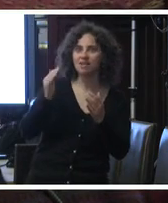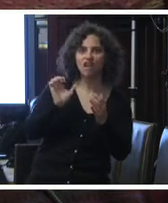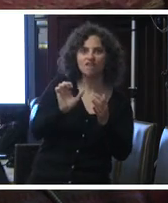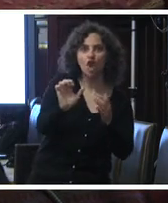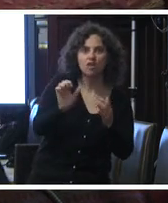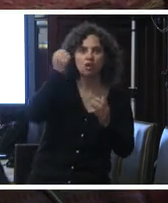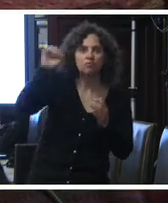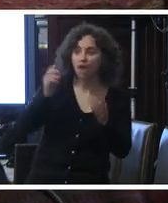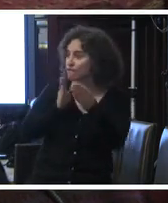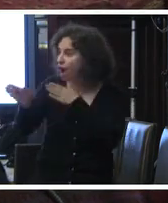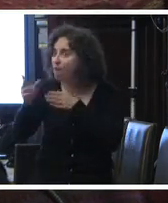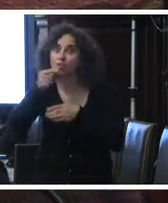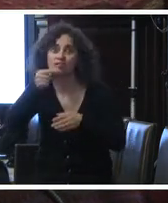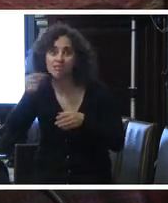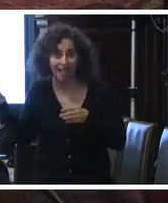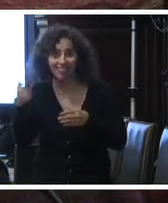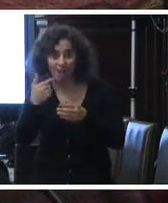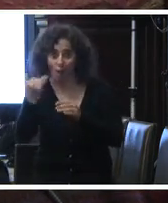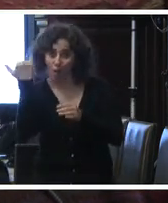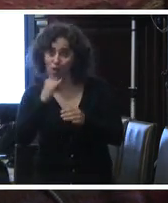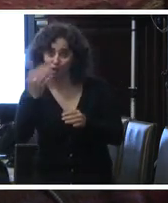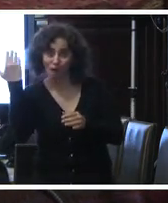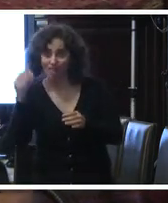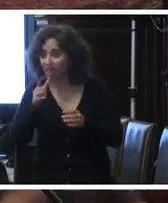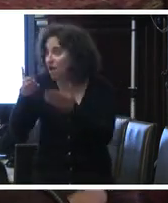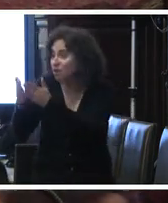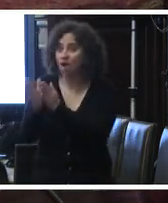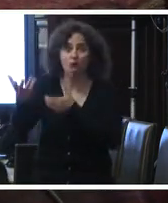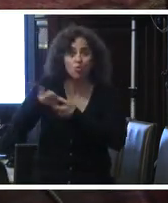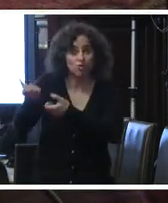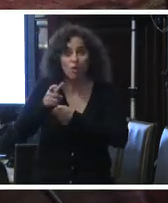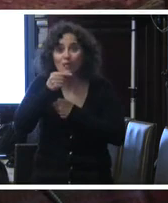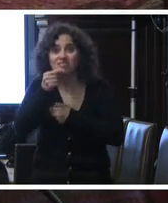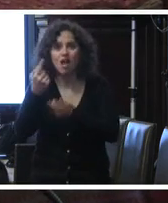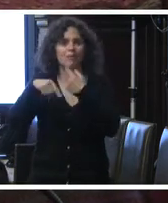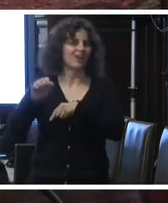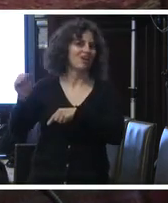ella recurre a la policía, ella recurre a pedir medidas de protección, pero sin embargo